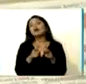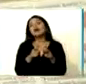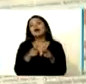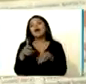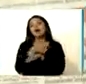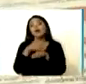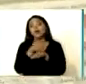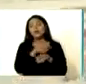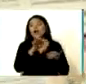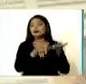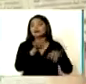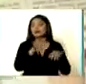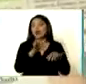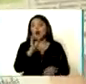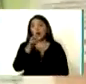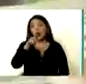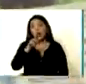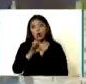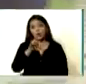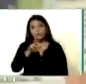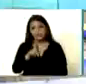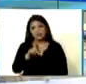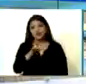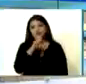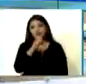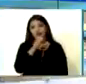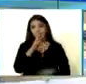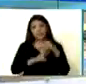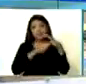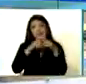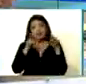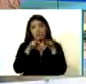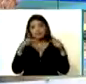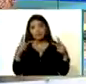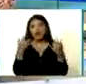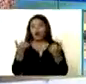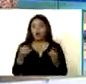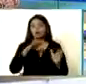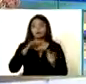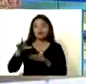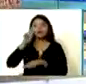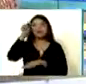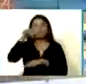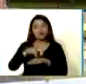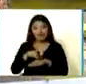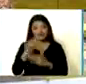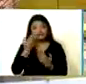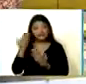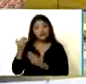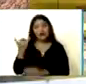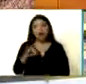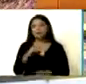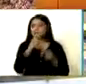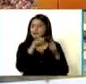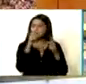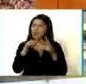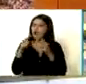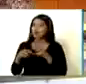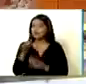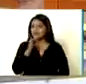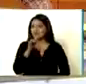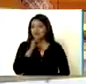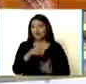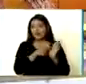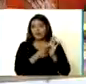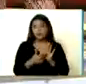de la OPEP. Es parte de lo que dice El Universal el día de hoy. Vamos ahora con el diario El Nacional. Vean ustedes cómo hay diferentes matices para presentar la noticia.